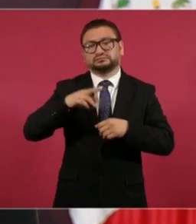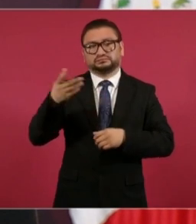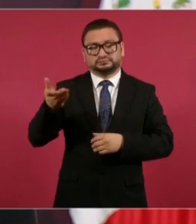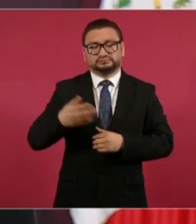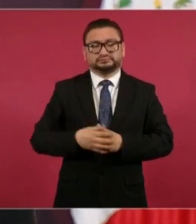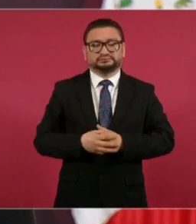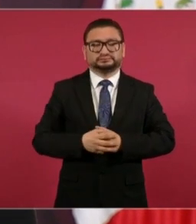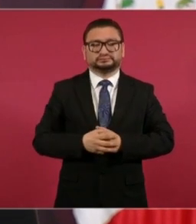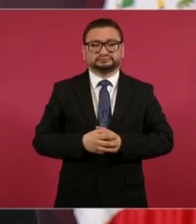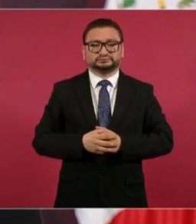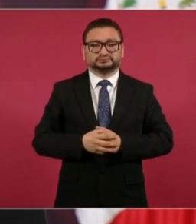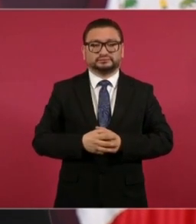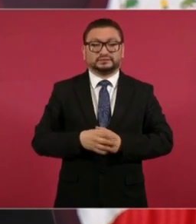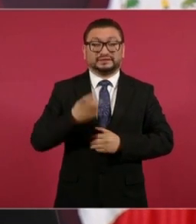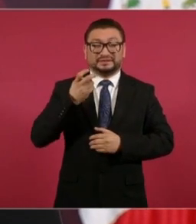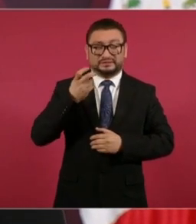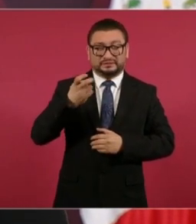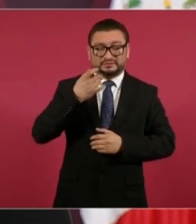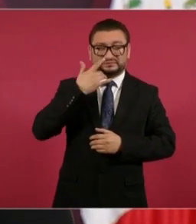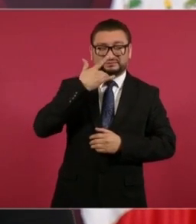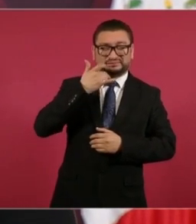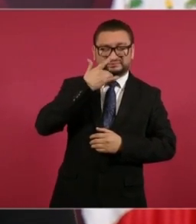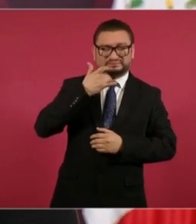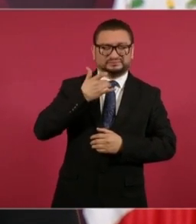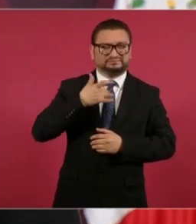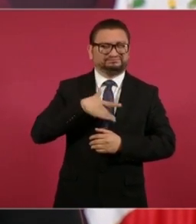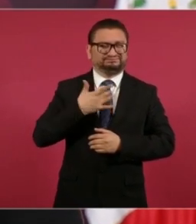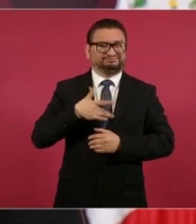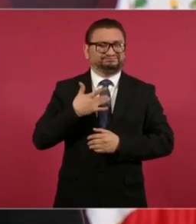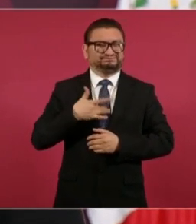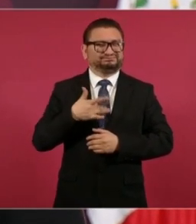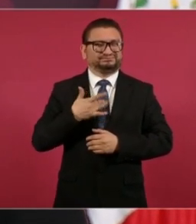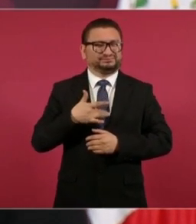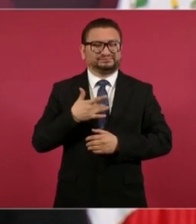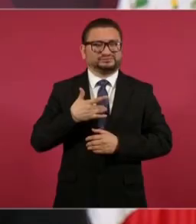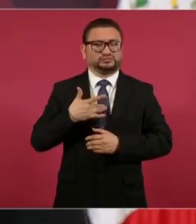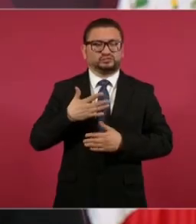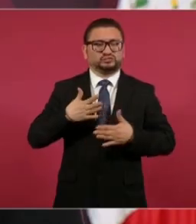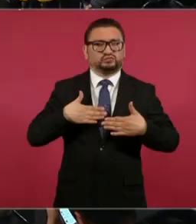extranjeros Y eso nos da